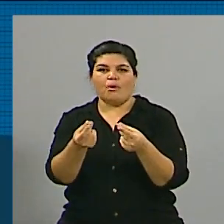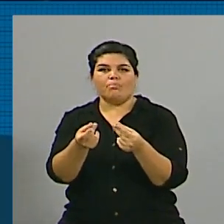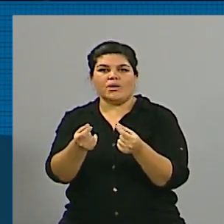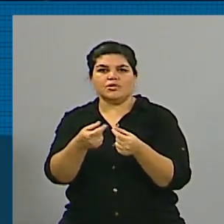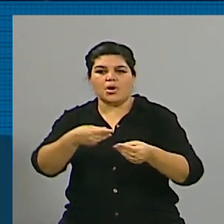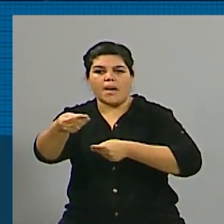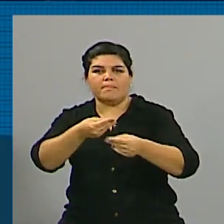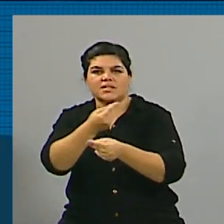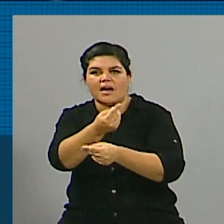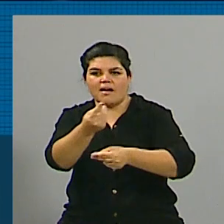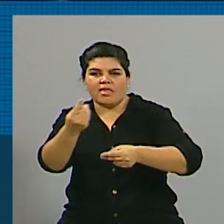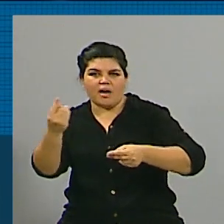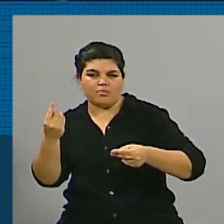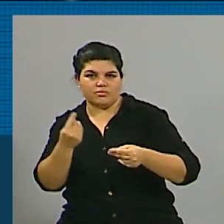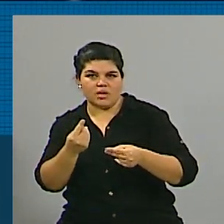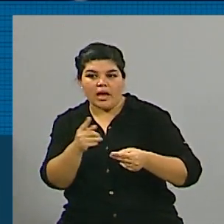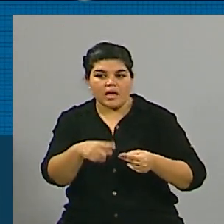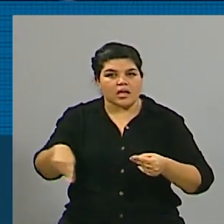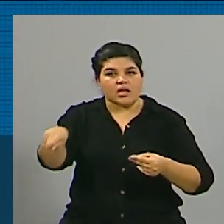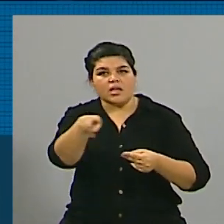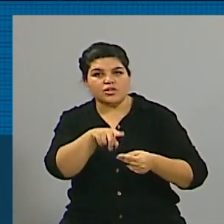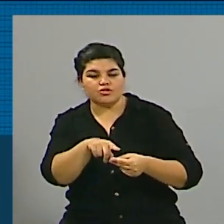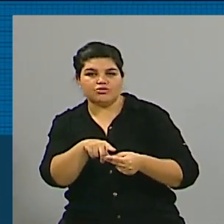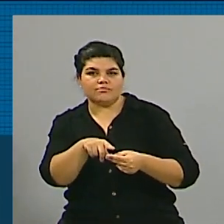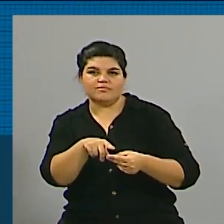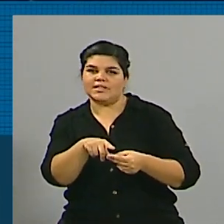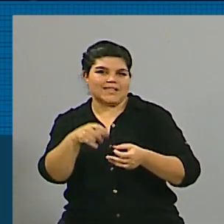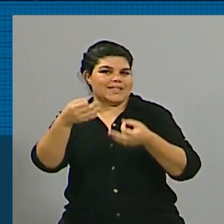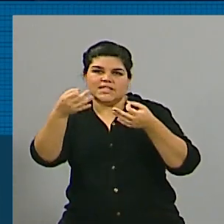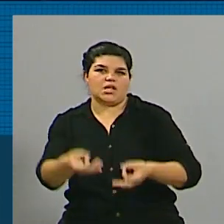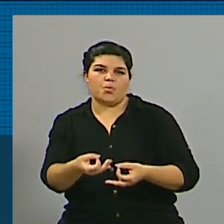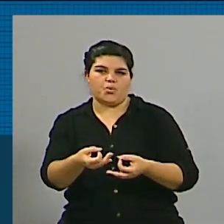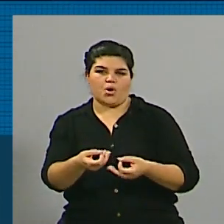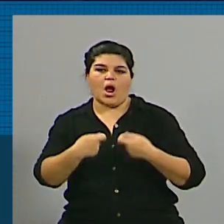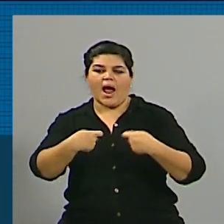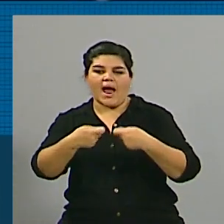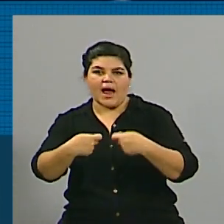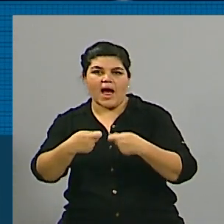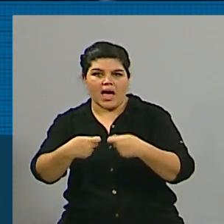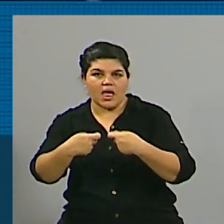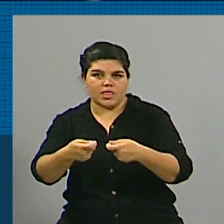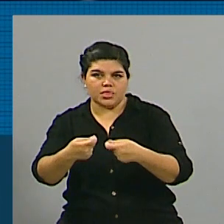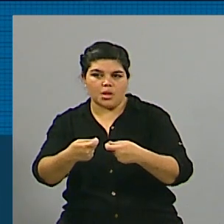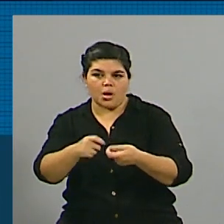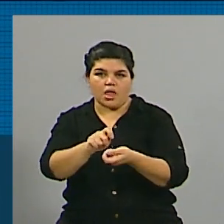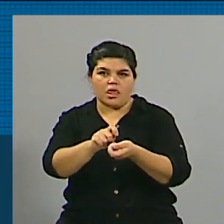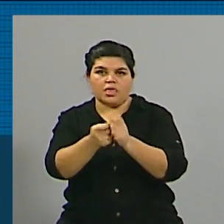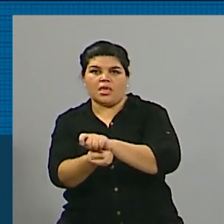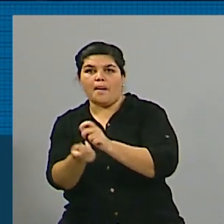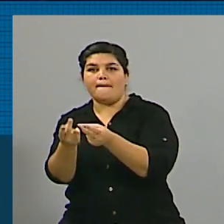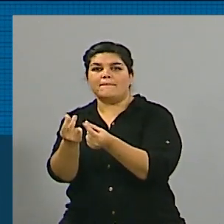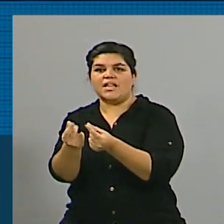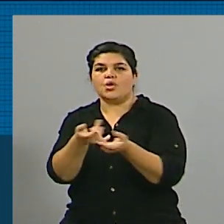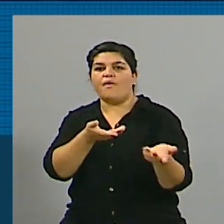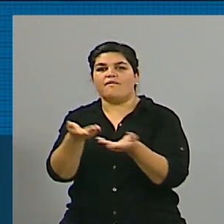hace esperar que esas empresas no quieran trasladar el aumento de sus costos a sus precios, ¿no?, de los bienes y